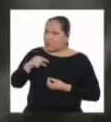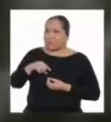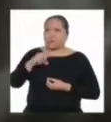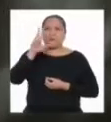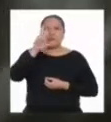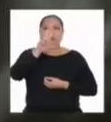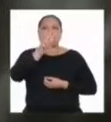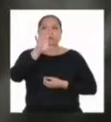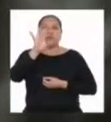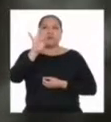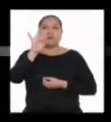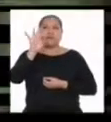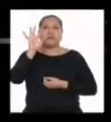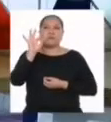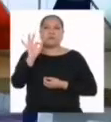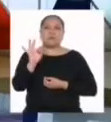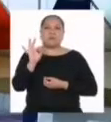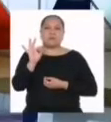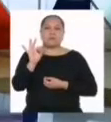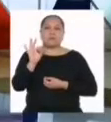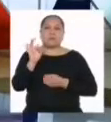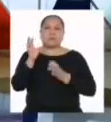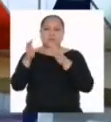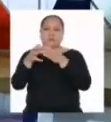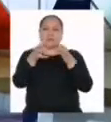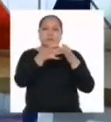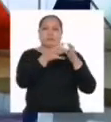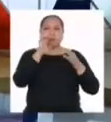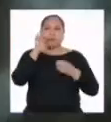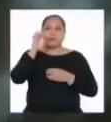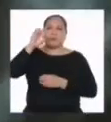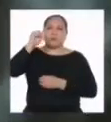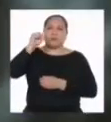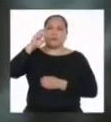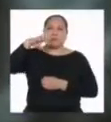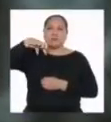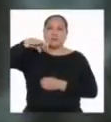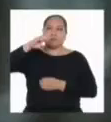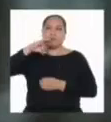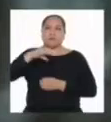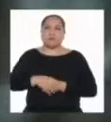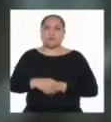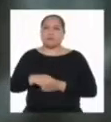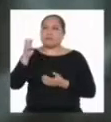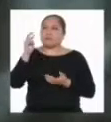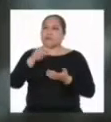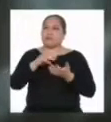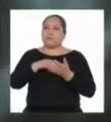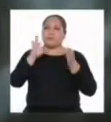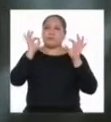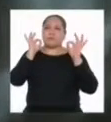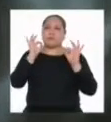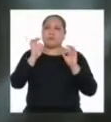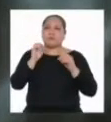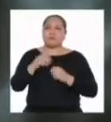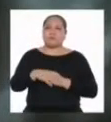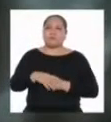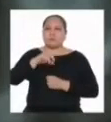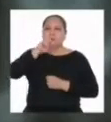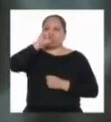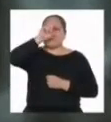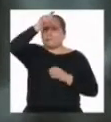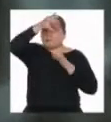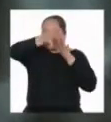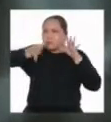Son 389 especies, para ser exactos, y de ellas, las que corren mayor peligro son el